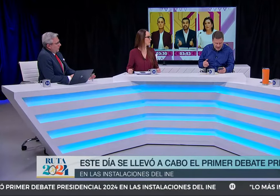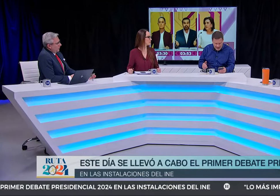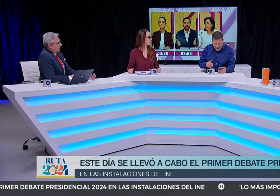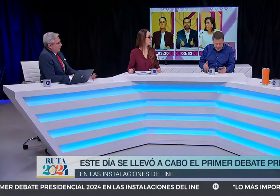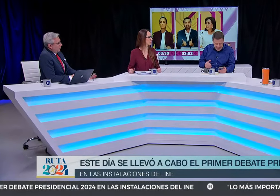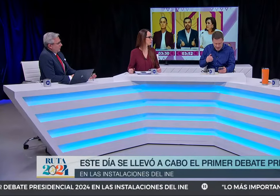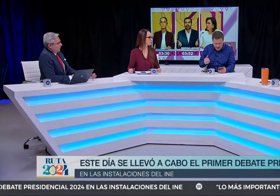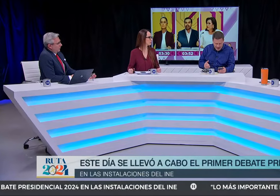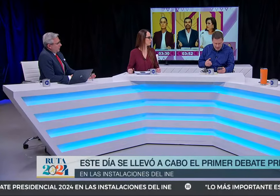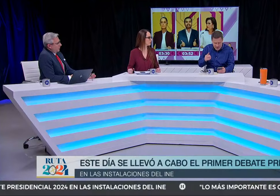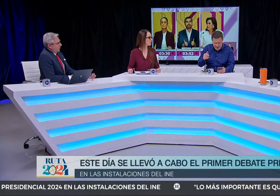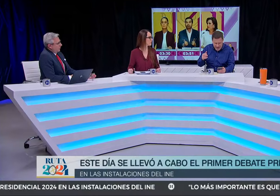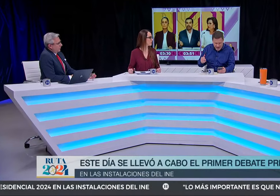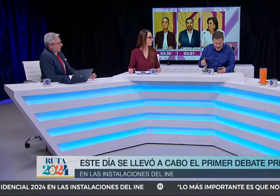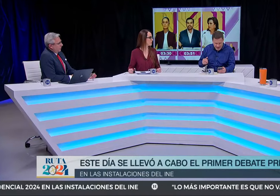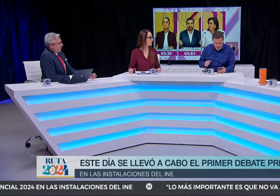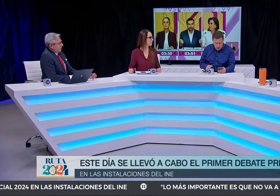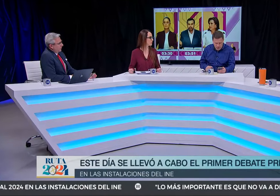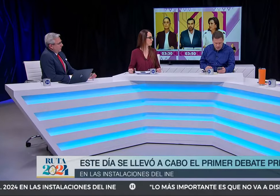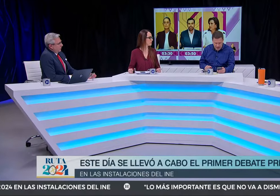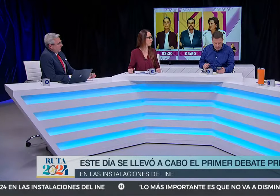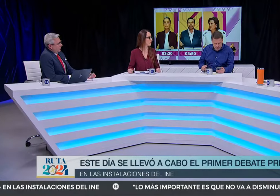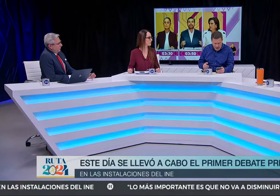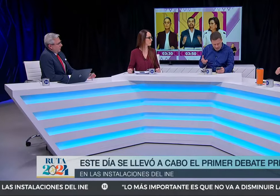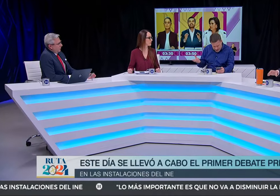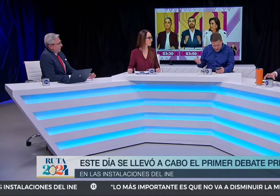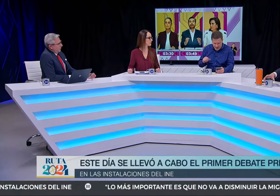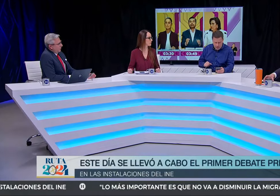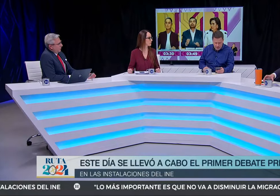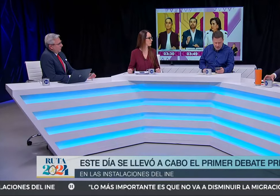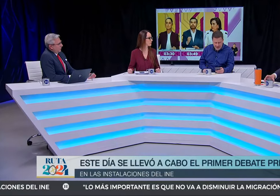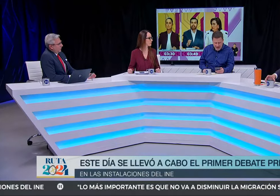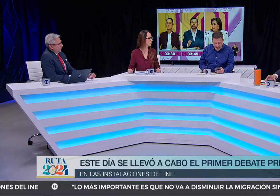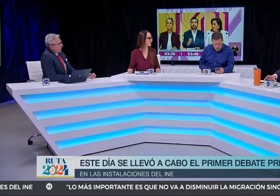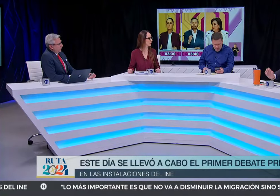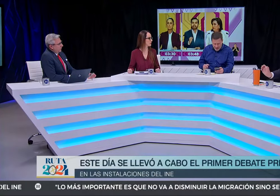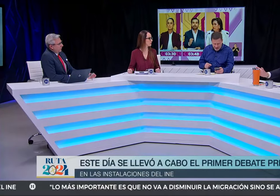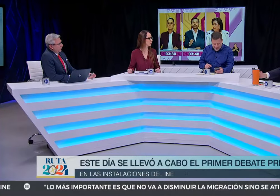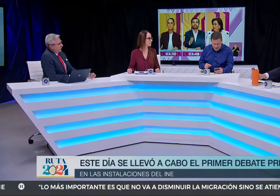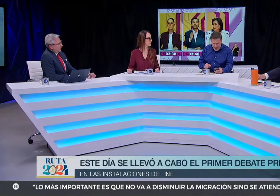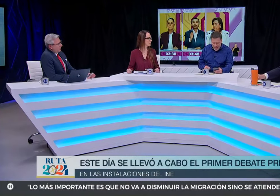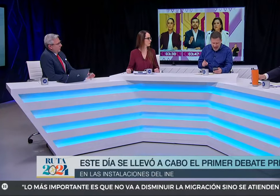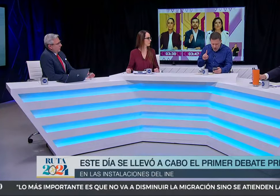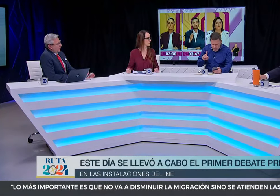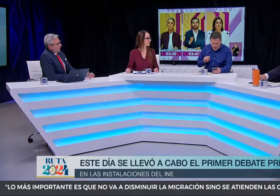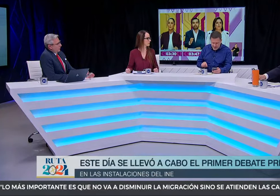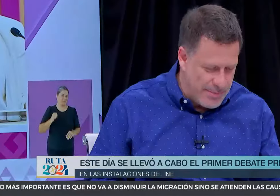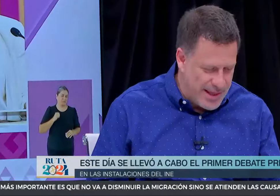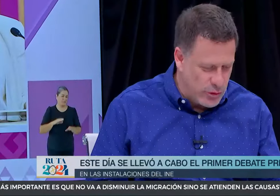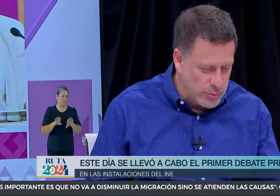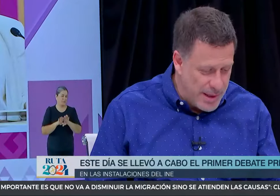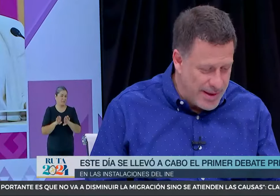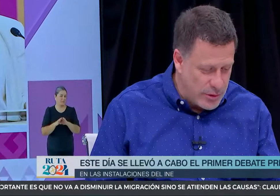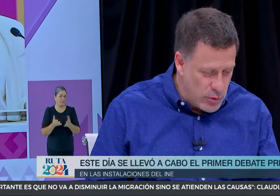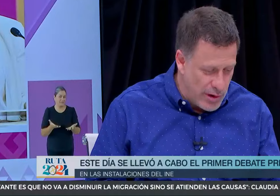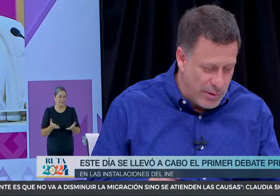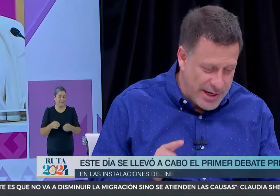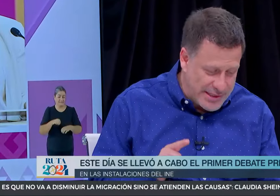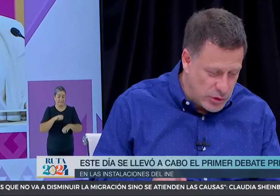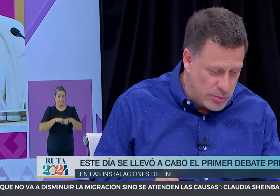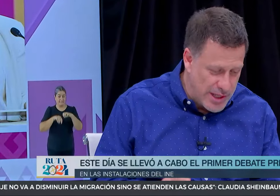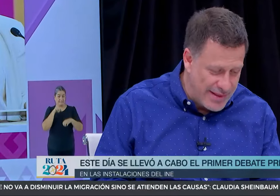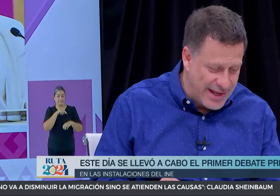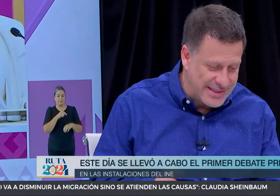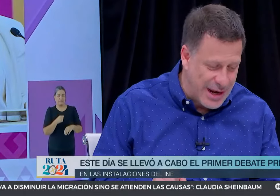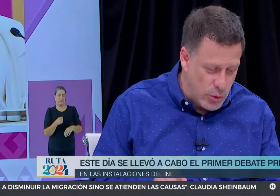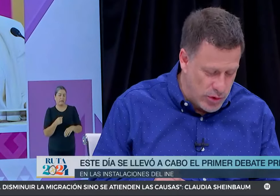Dominicana, Argentina, India, Bangladesh, Irán, Estados Unidos. Autora, Gabriela Cuevas. Lugar acá, dice. Aunque desde 2021 la